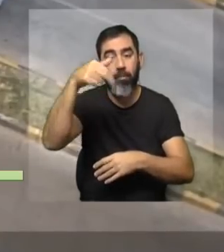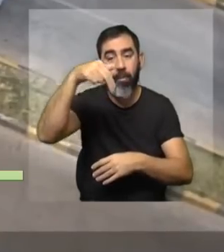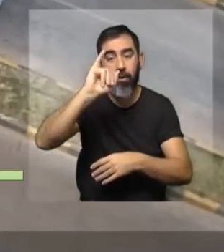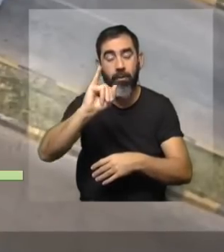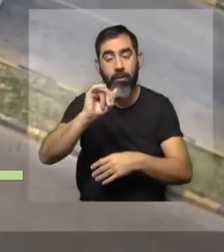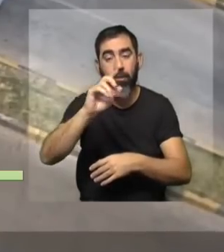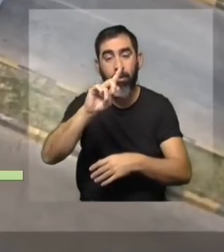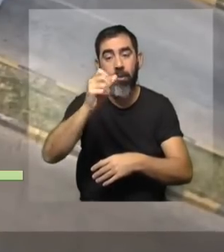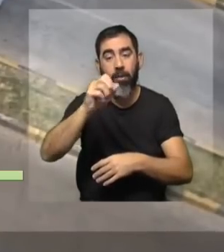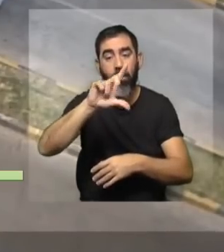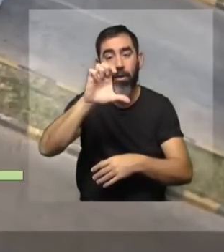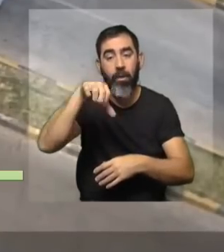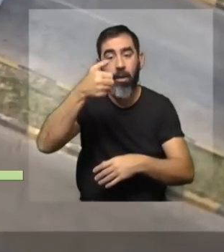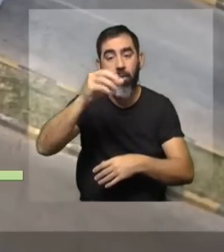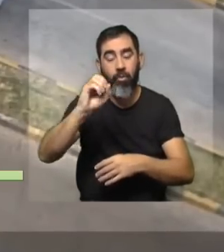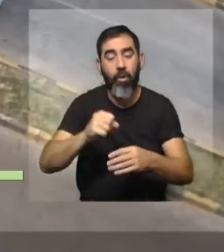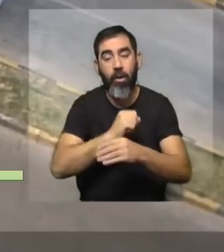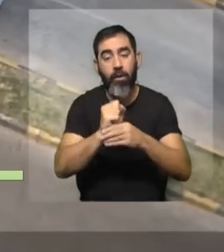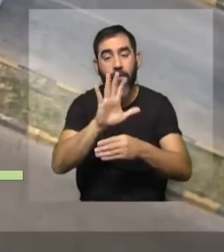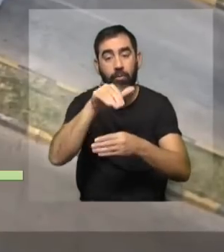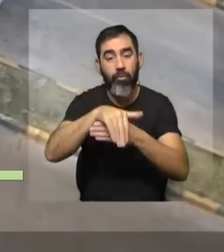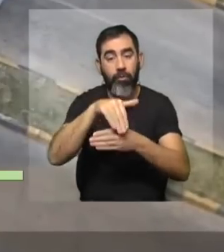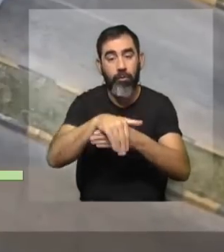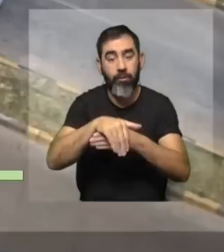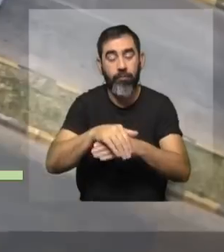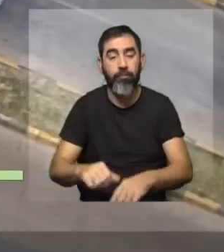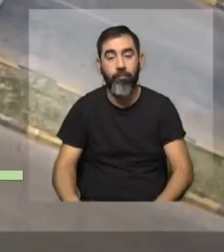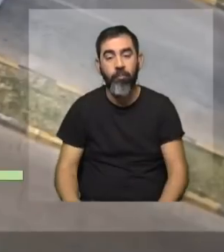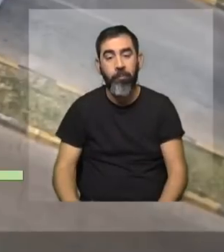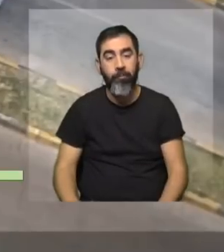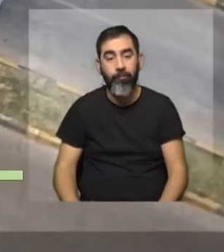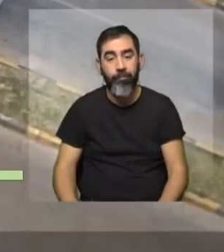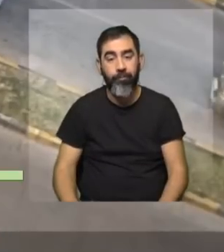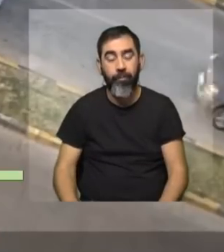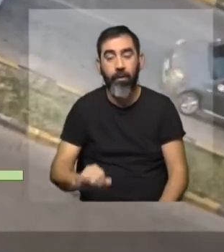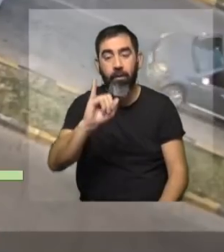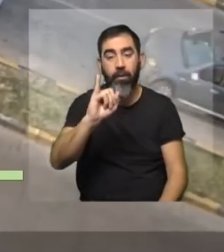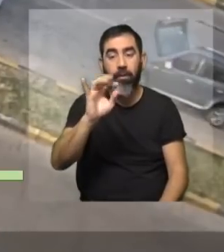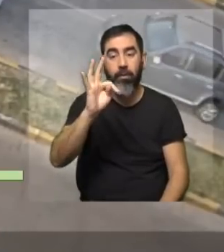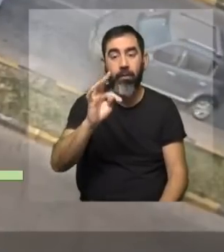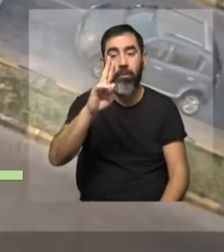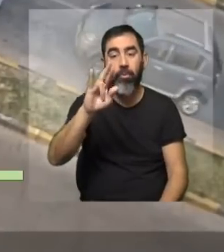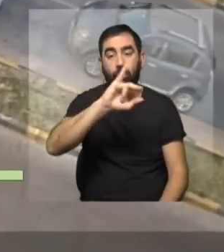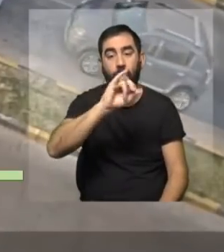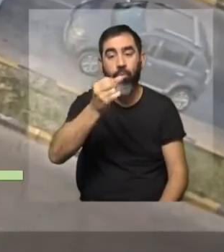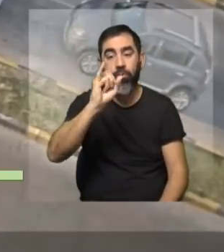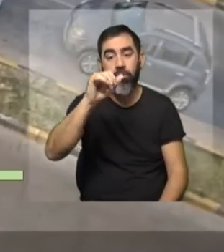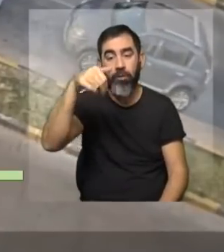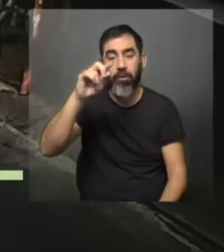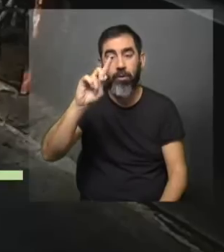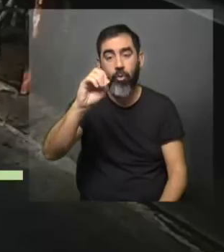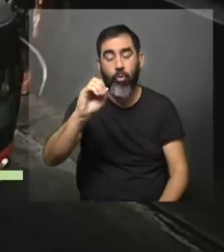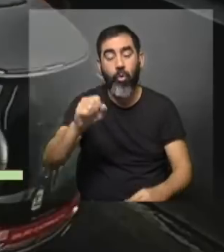Galeano cortado hasta las cinco de la tarde también por reposición de pavimento y tusangó entre Buenos Aires y reconquista también